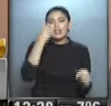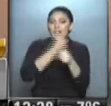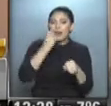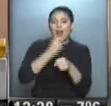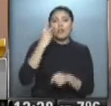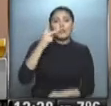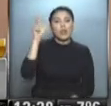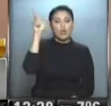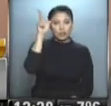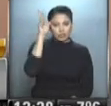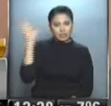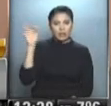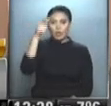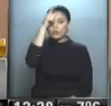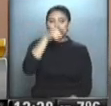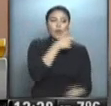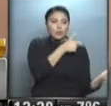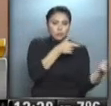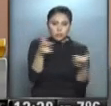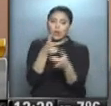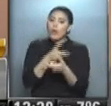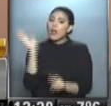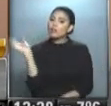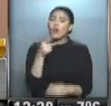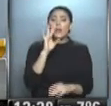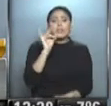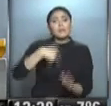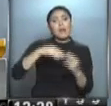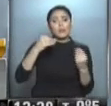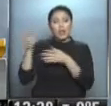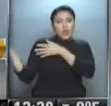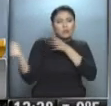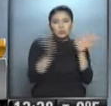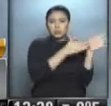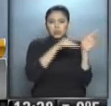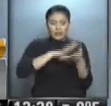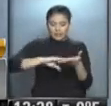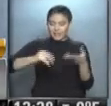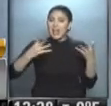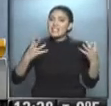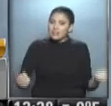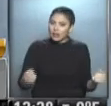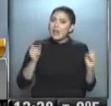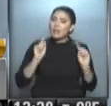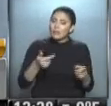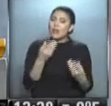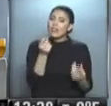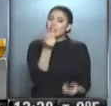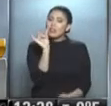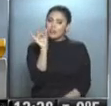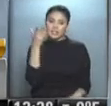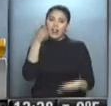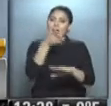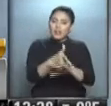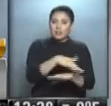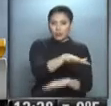momento 2.800 bomberos. Sin embargo, todo se complica por los fuertes vientos, la sequía y la poca accesibilidad a la